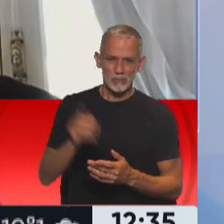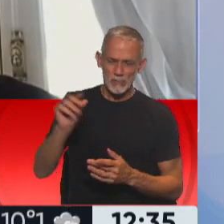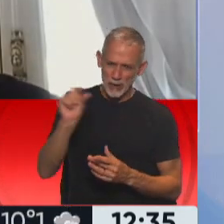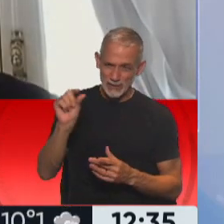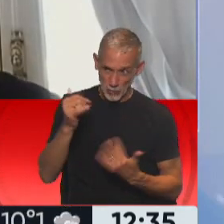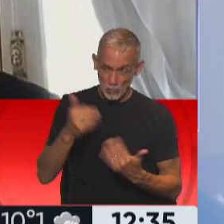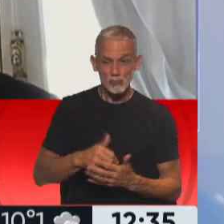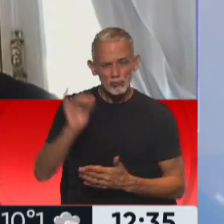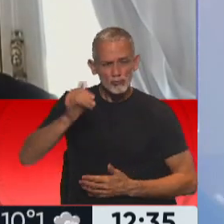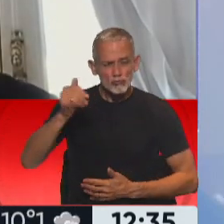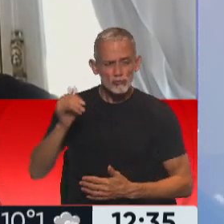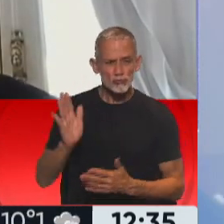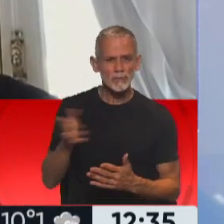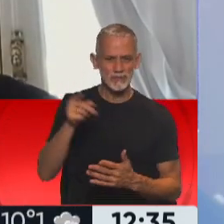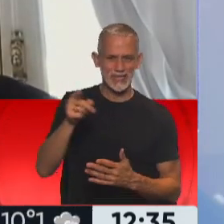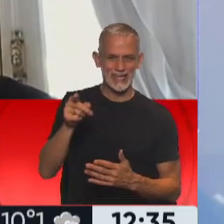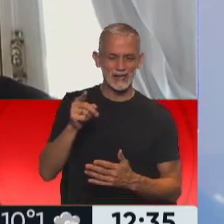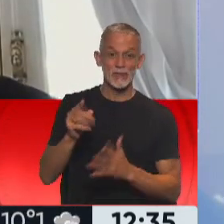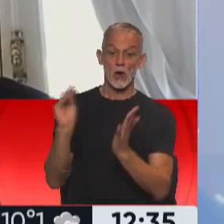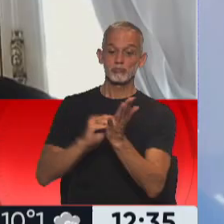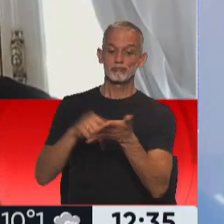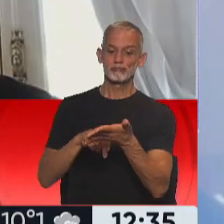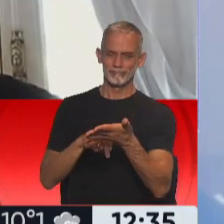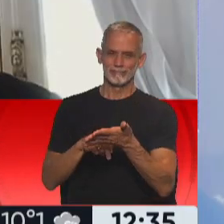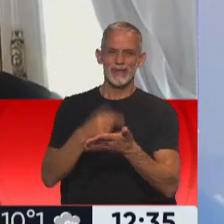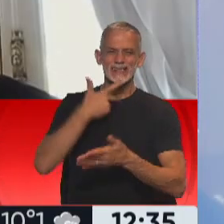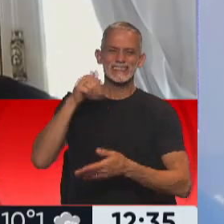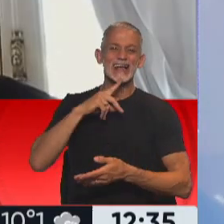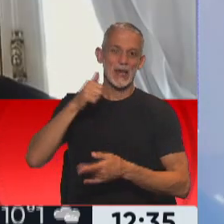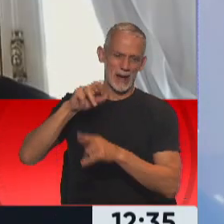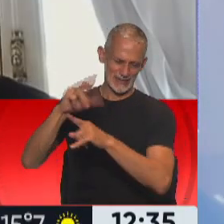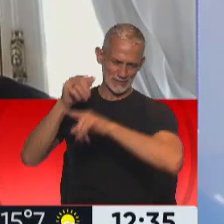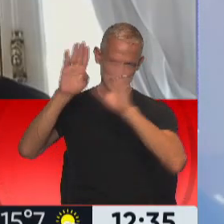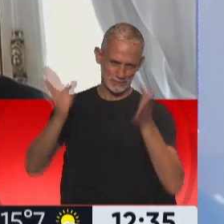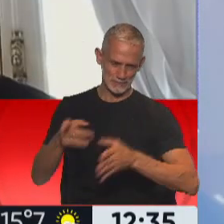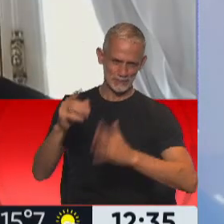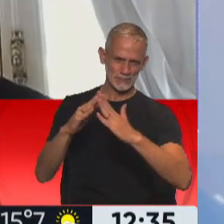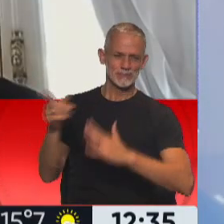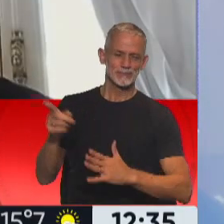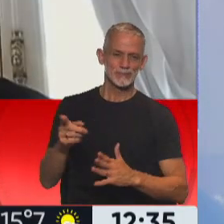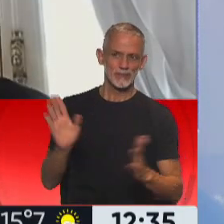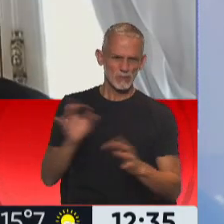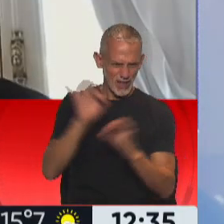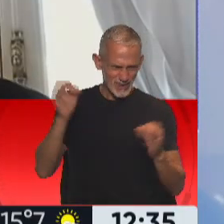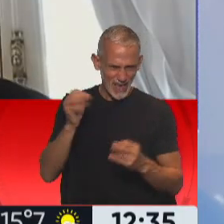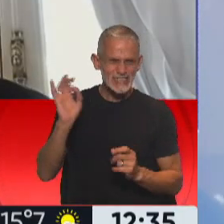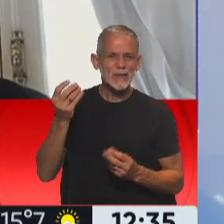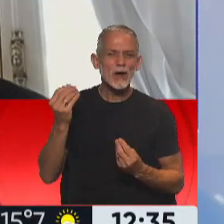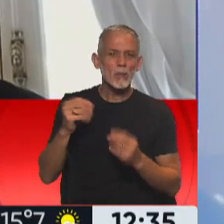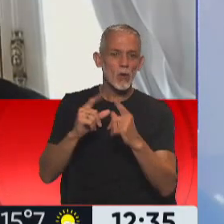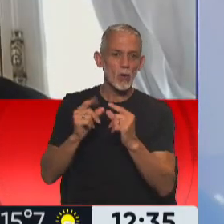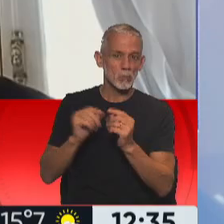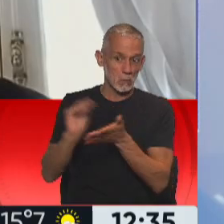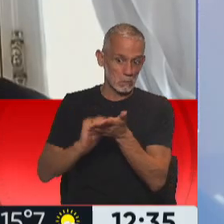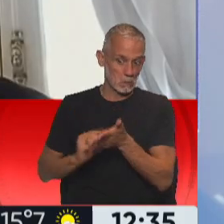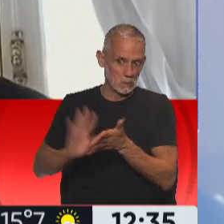rato. Entonces él me agendaba ahí en Santa Marta. En Santa Marta nadie sabía cómo era su agenda.